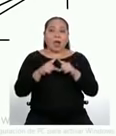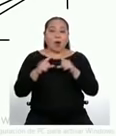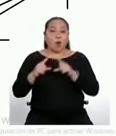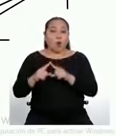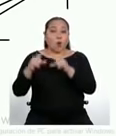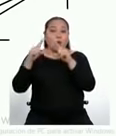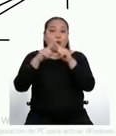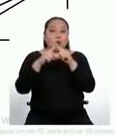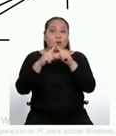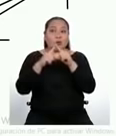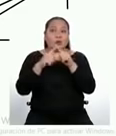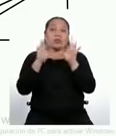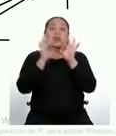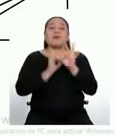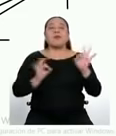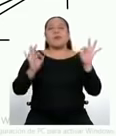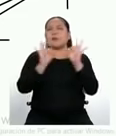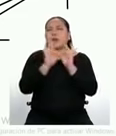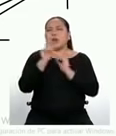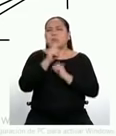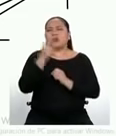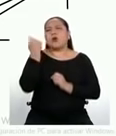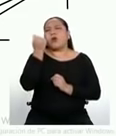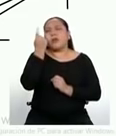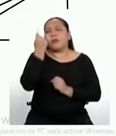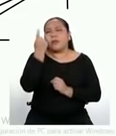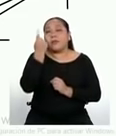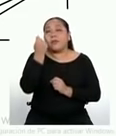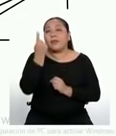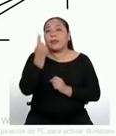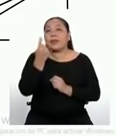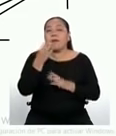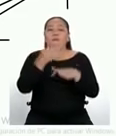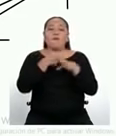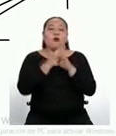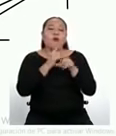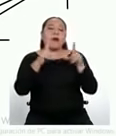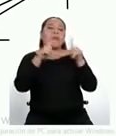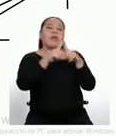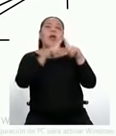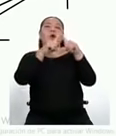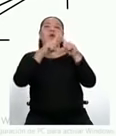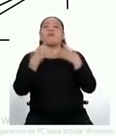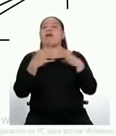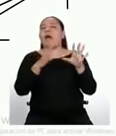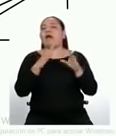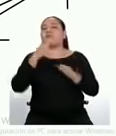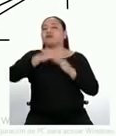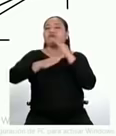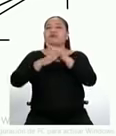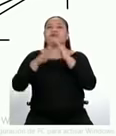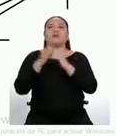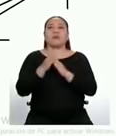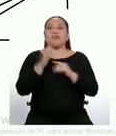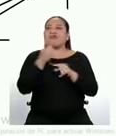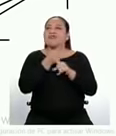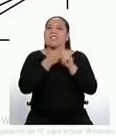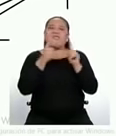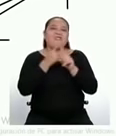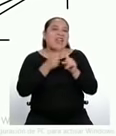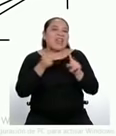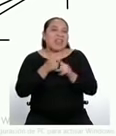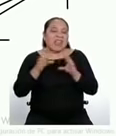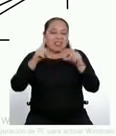pero también lo más importante es entender que no es solo la forma de un triángulo, sino que podemos conjugar distintas formas de